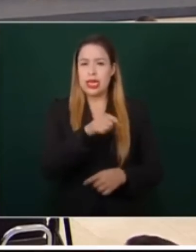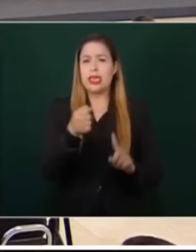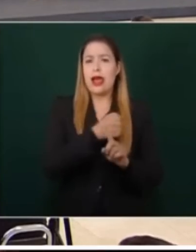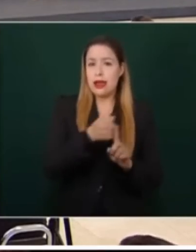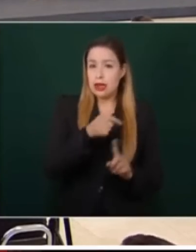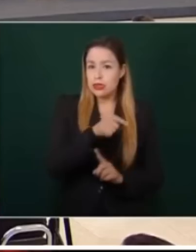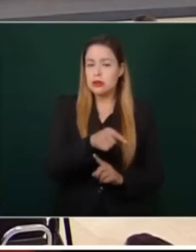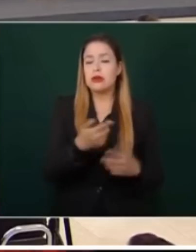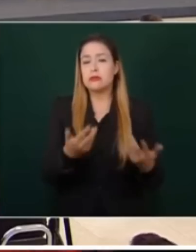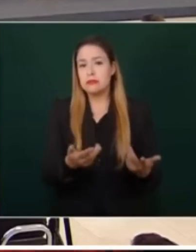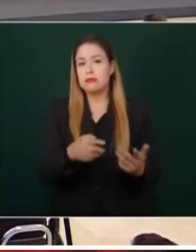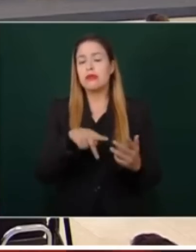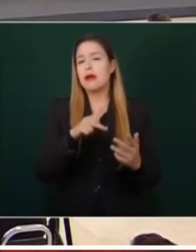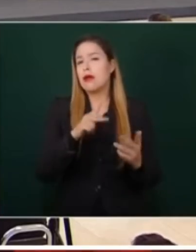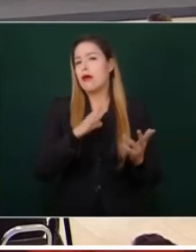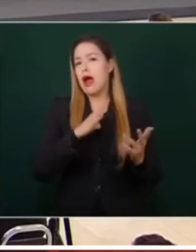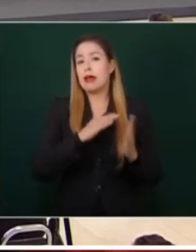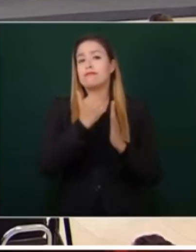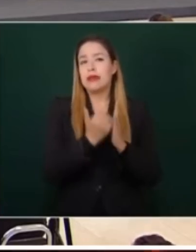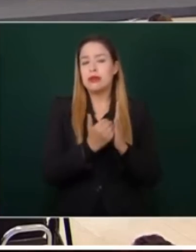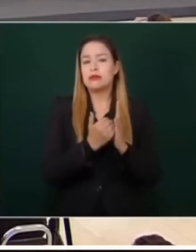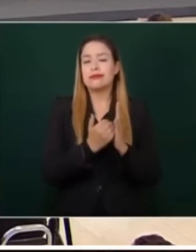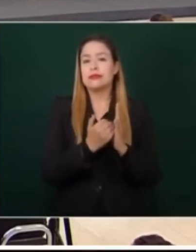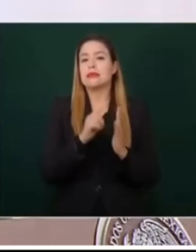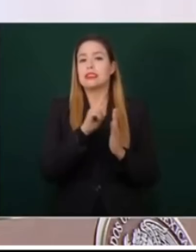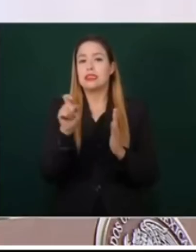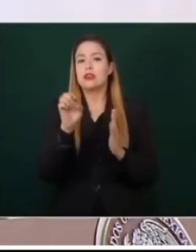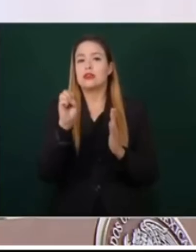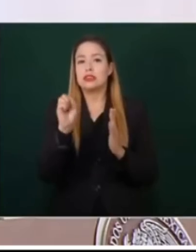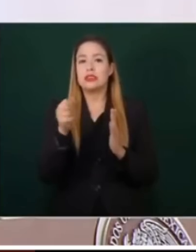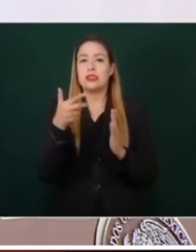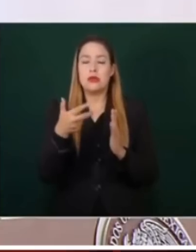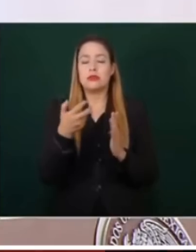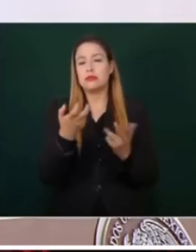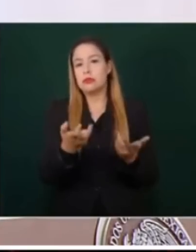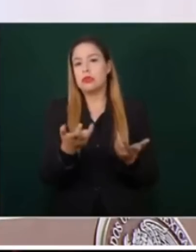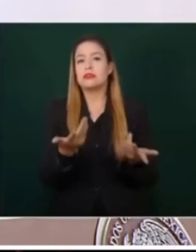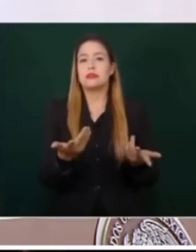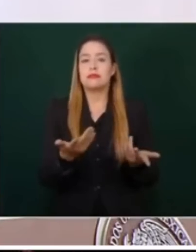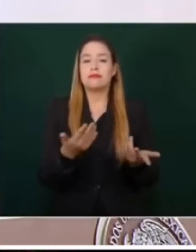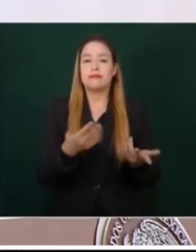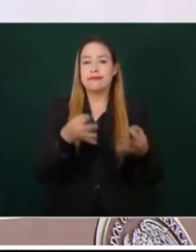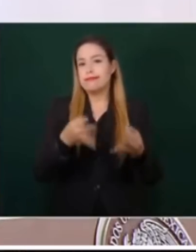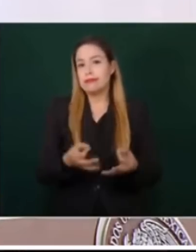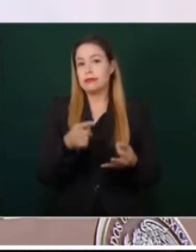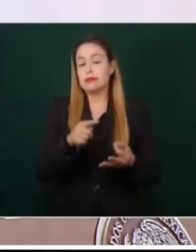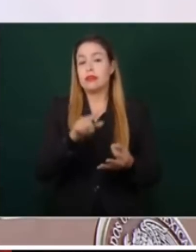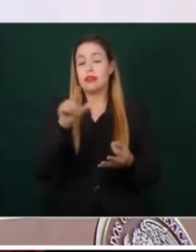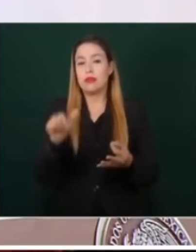número favorable de menos 168, en el 2020 fue menos